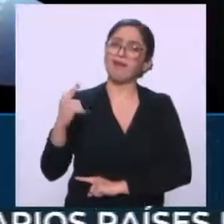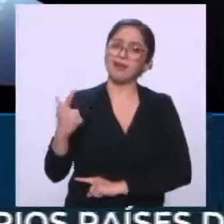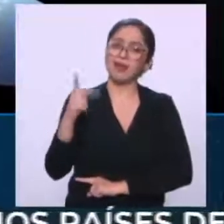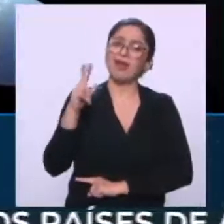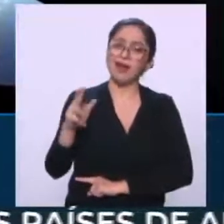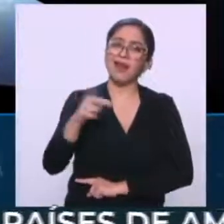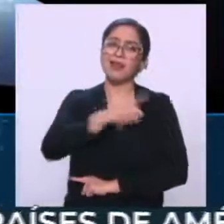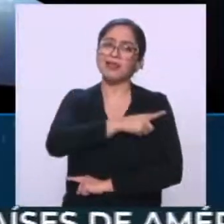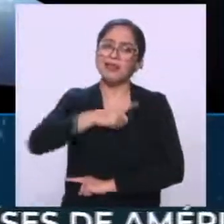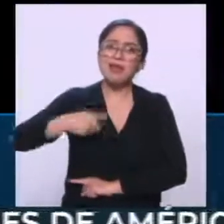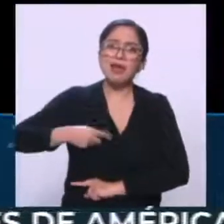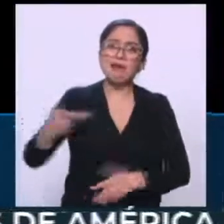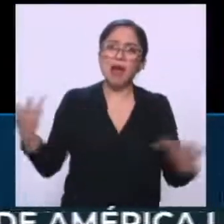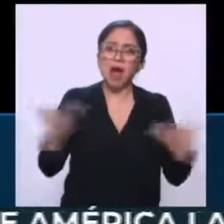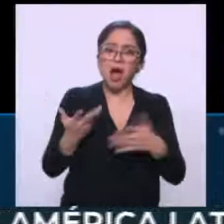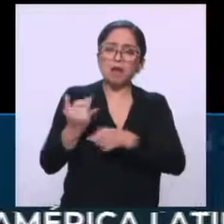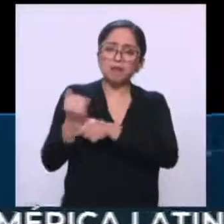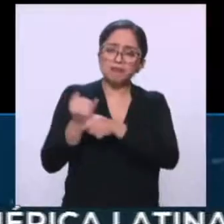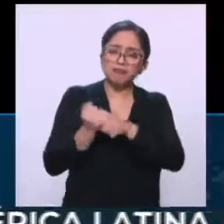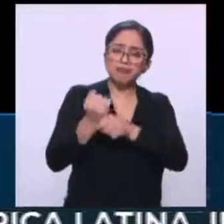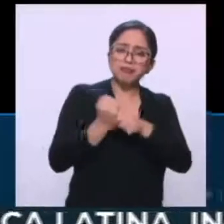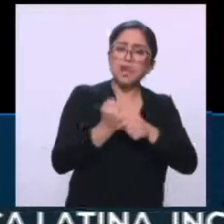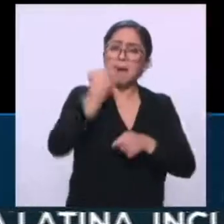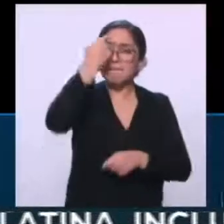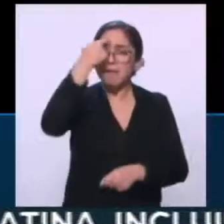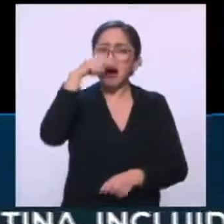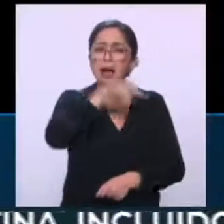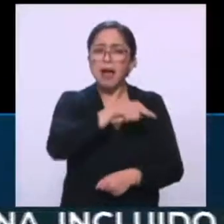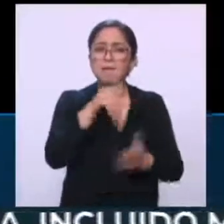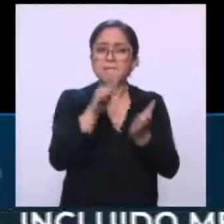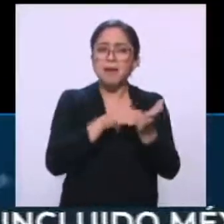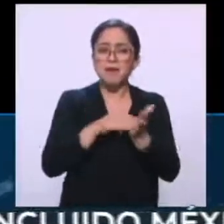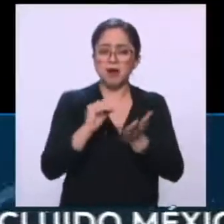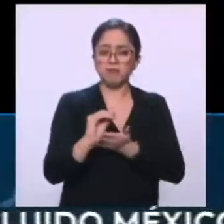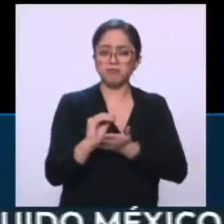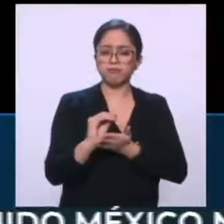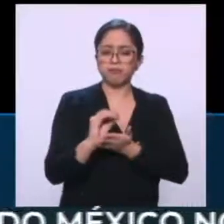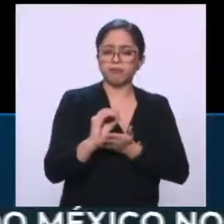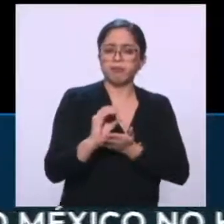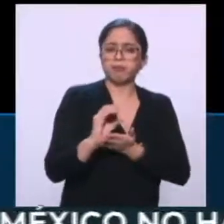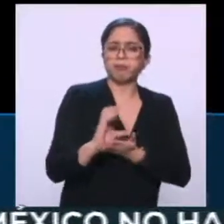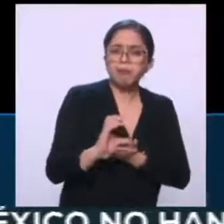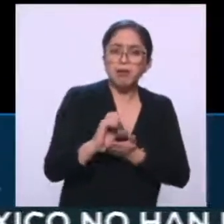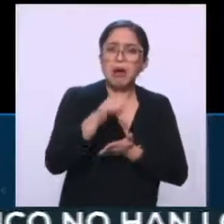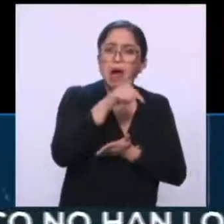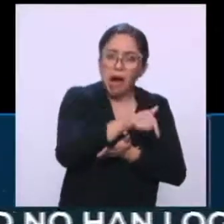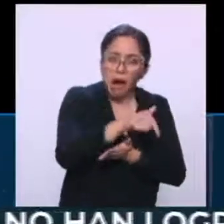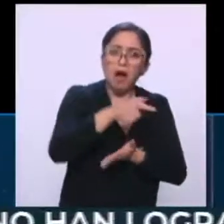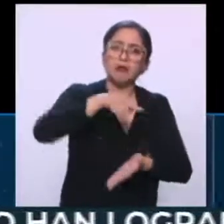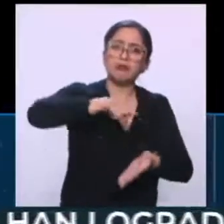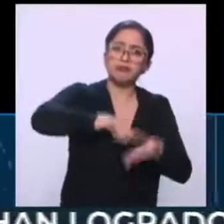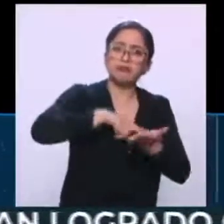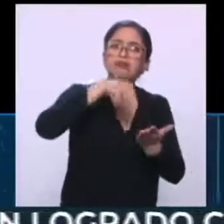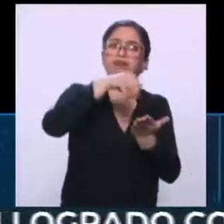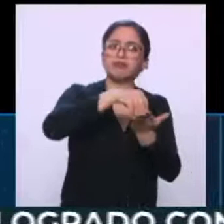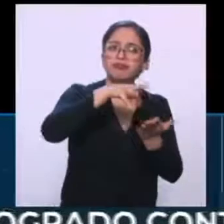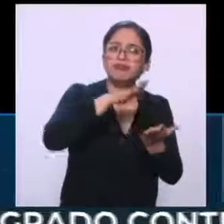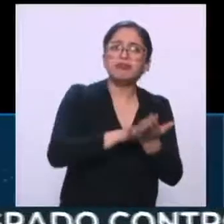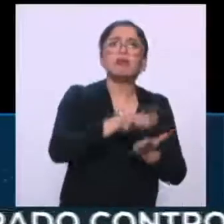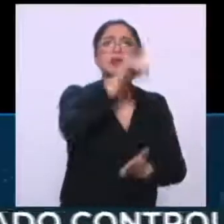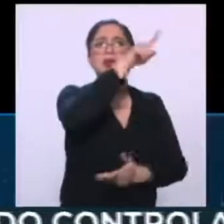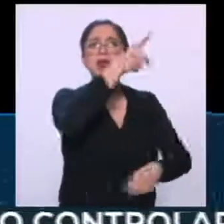engrosar este expediente y estas investigaciones de manera que pueda sustentar las